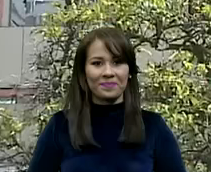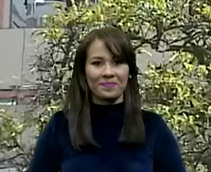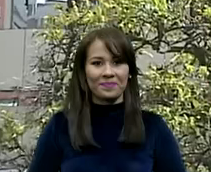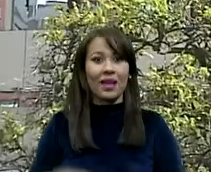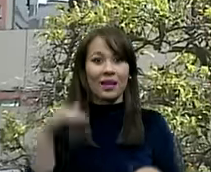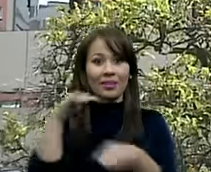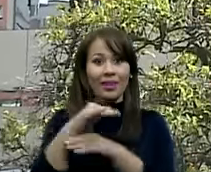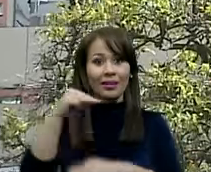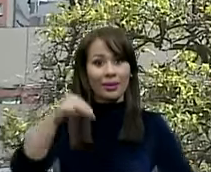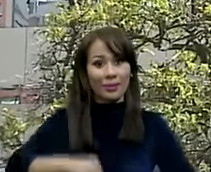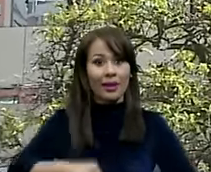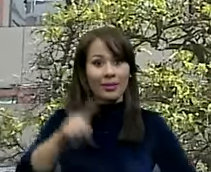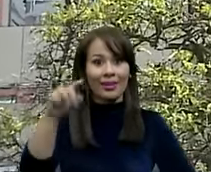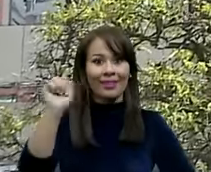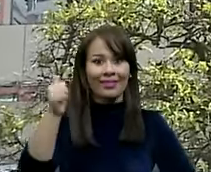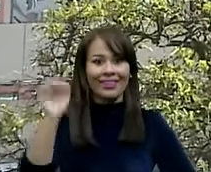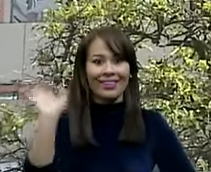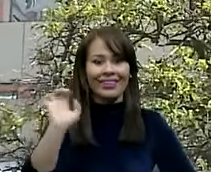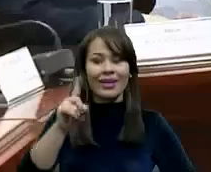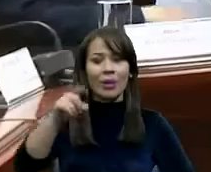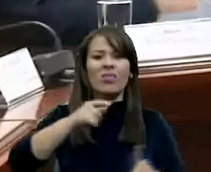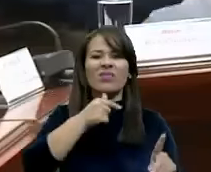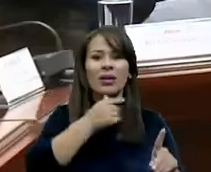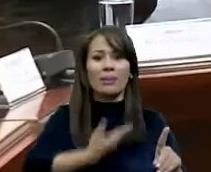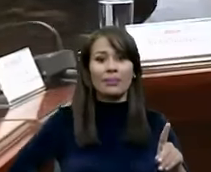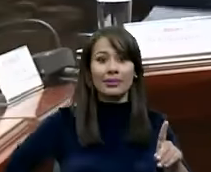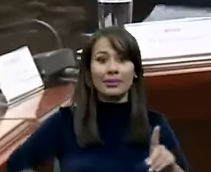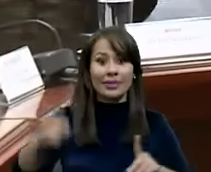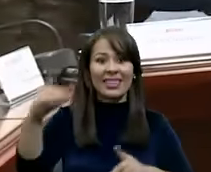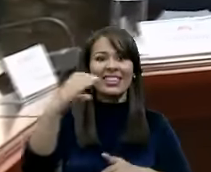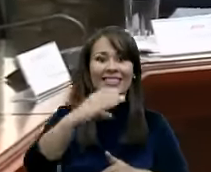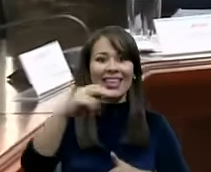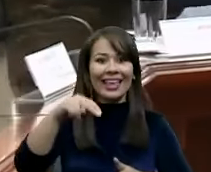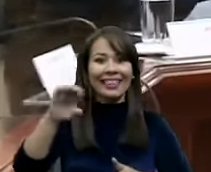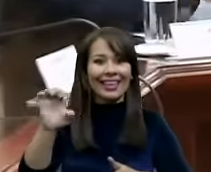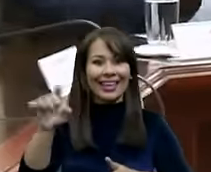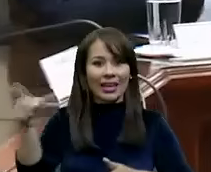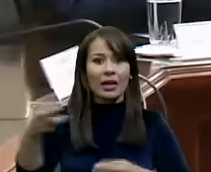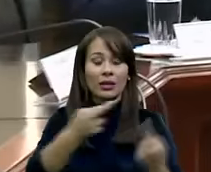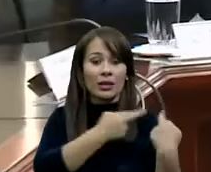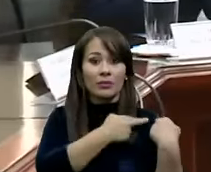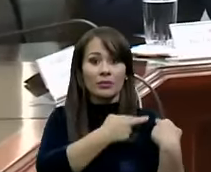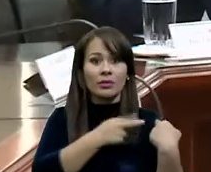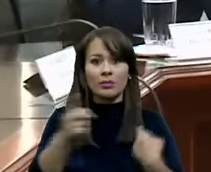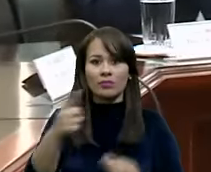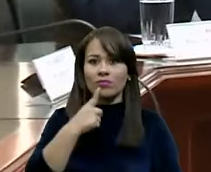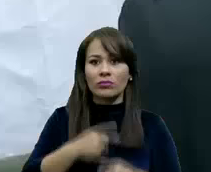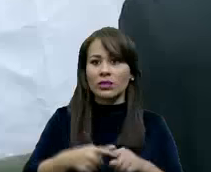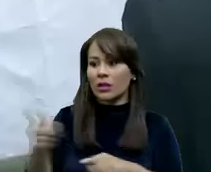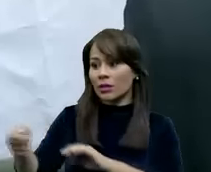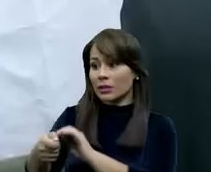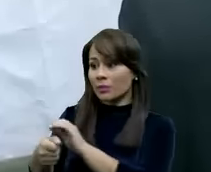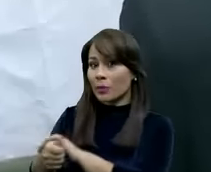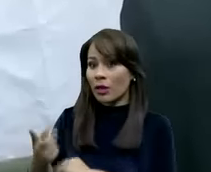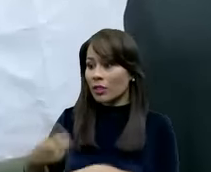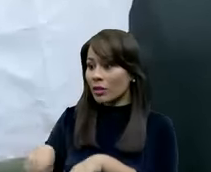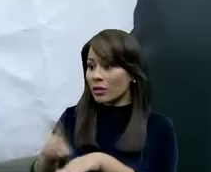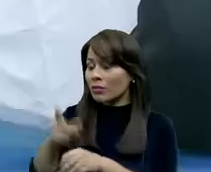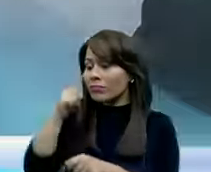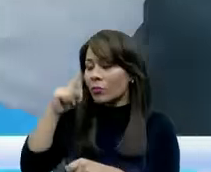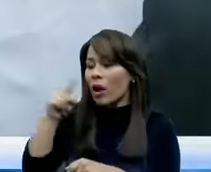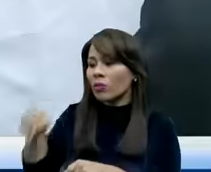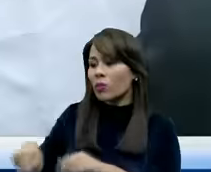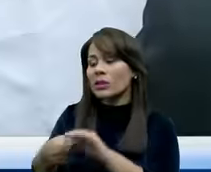La tarde de este martes, 10 de enero, Juan Pablo Pozo, presidente del Consejo Nacional Electoral, suscribió el contrato de consultoría para el sistema de conteo rápido en las